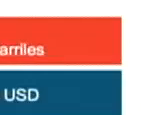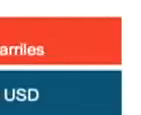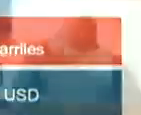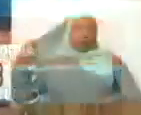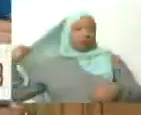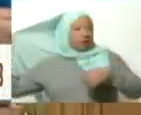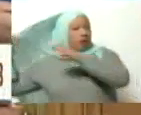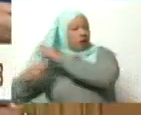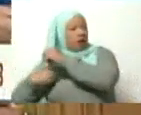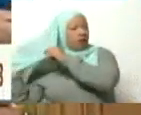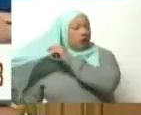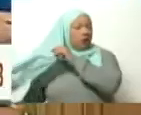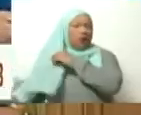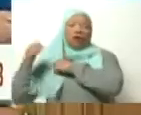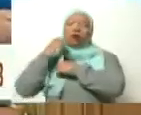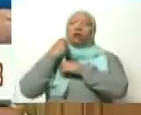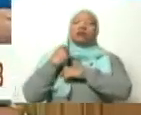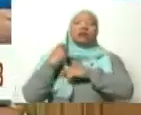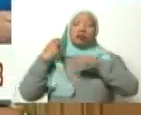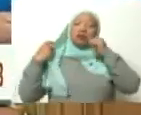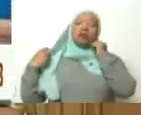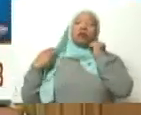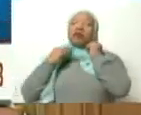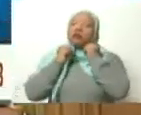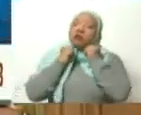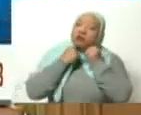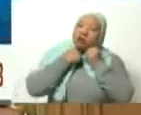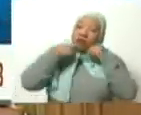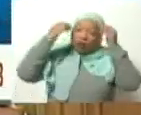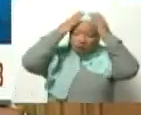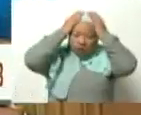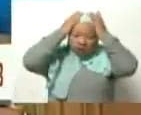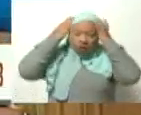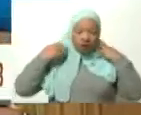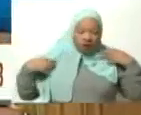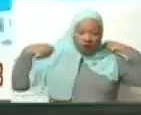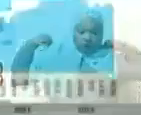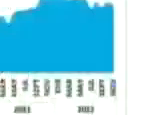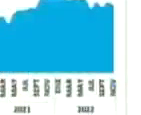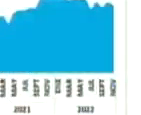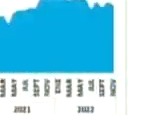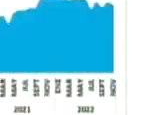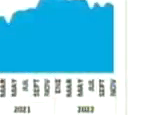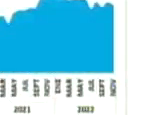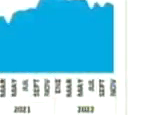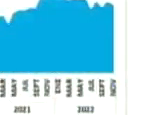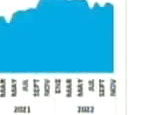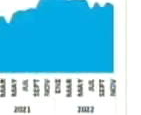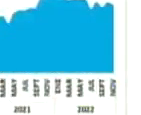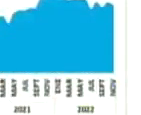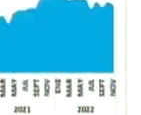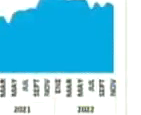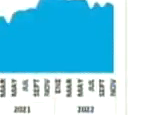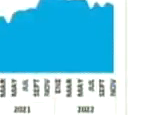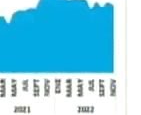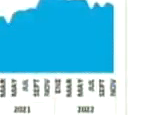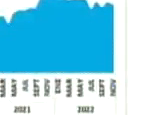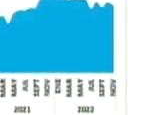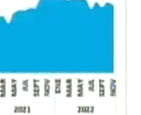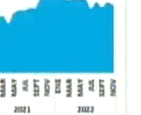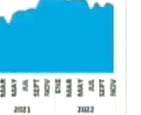inicia el nivel de producción que tenía Venezuela para el año 2015, cuando Barack Obama emite